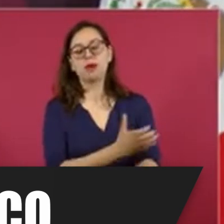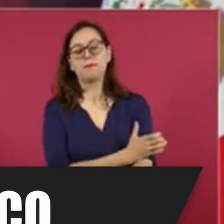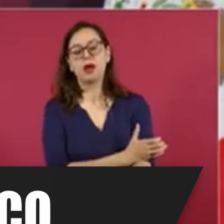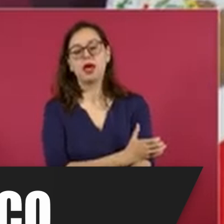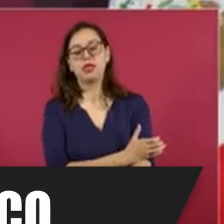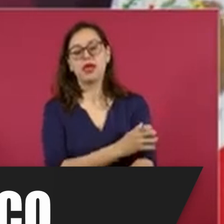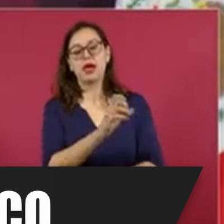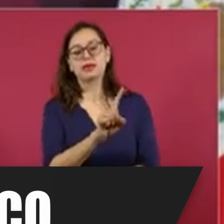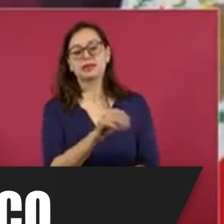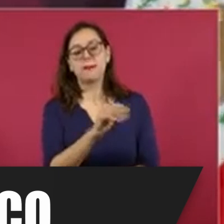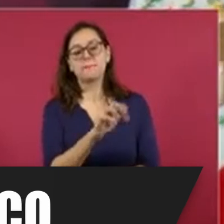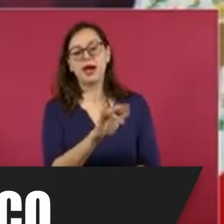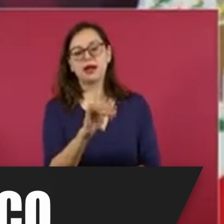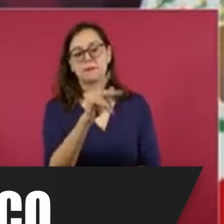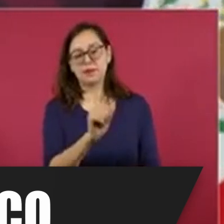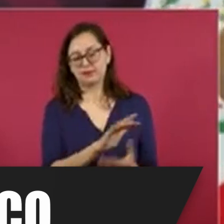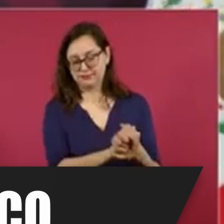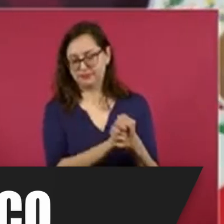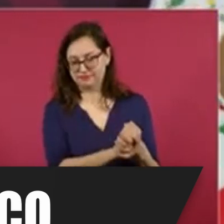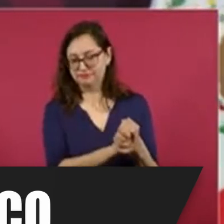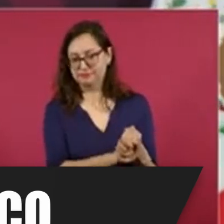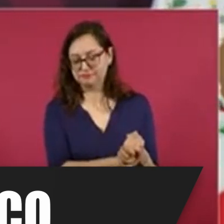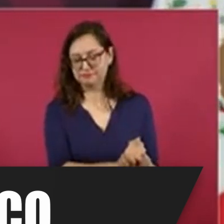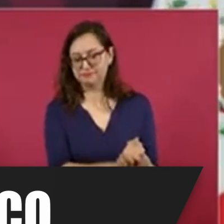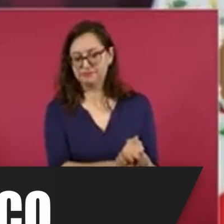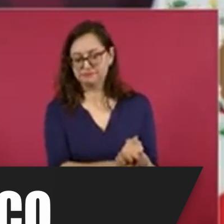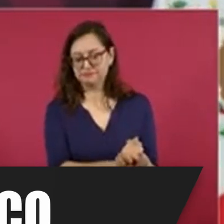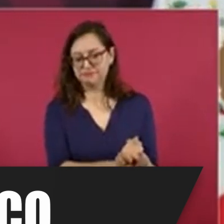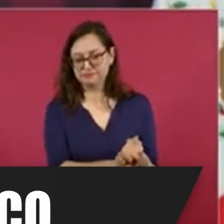Tamarripa, sí, un saludo.